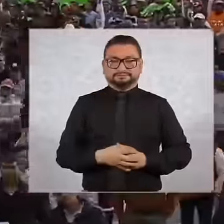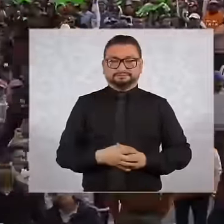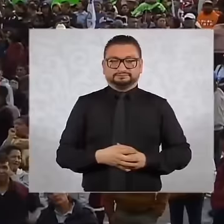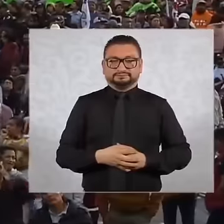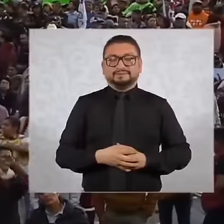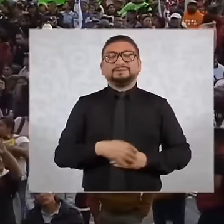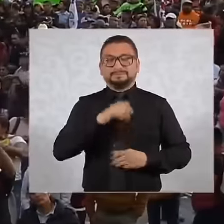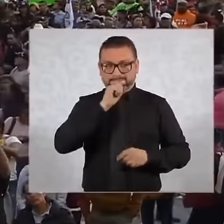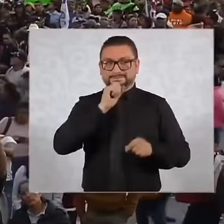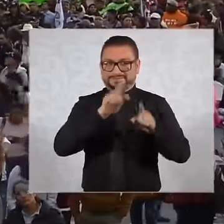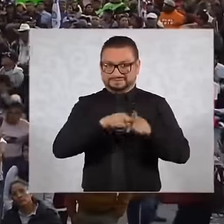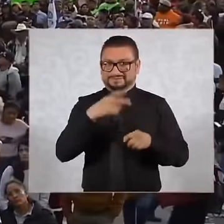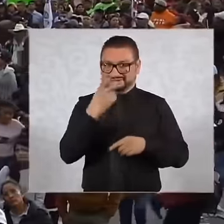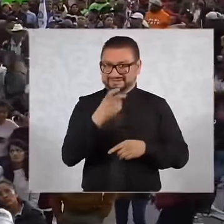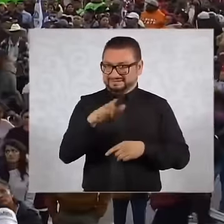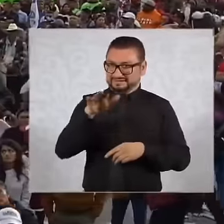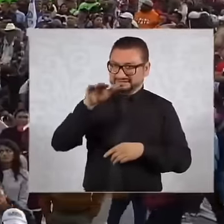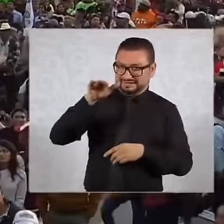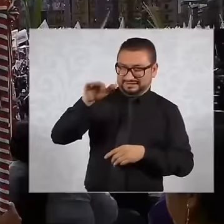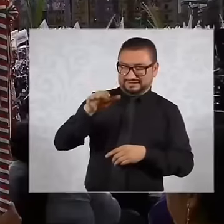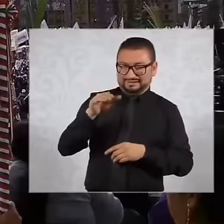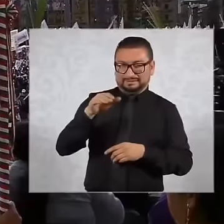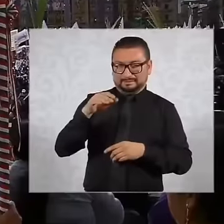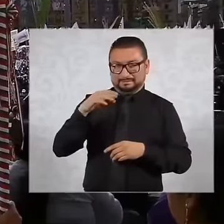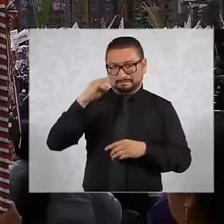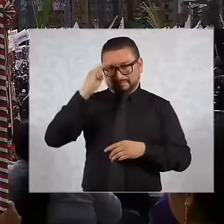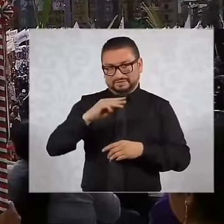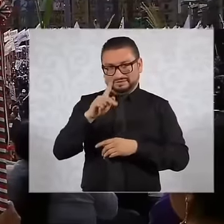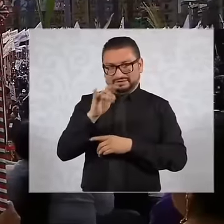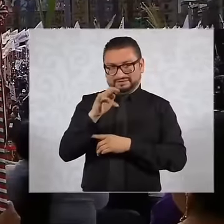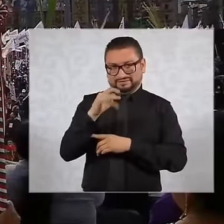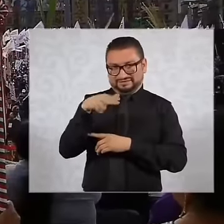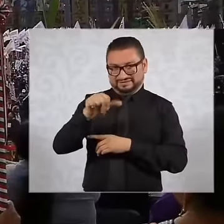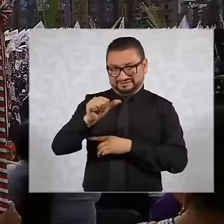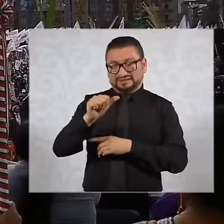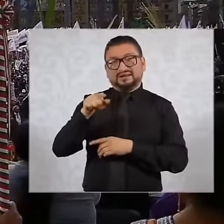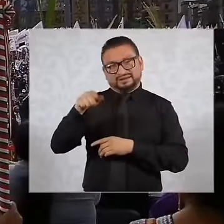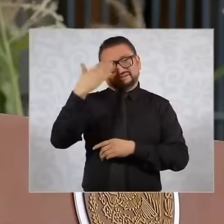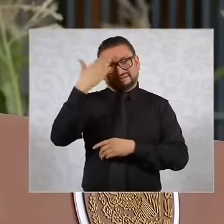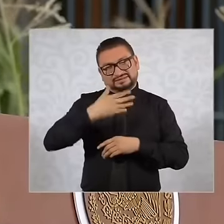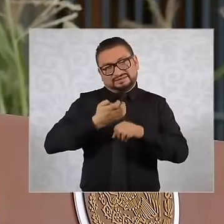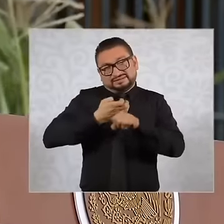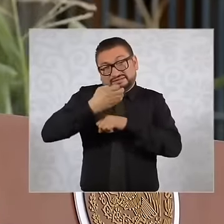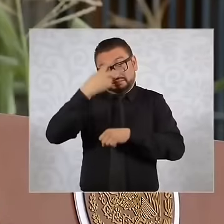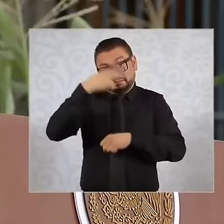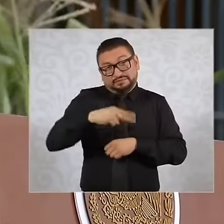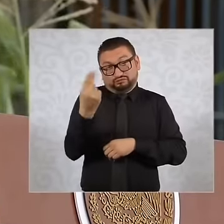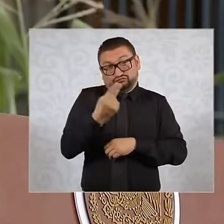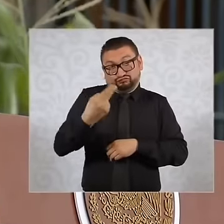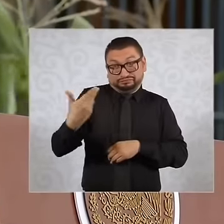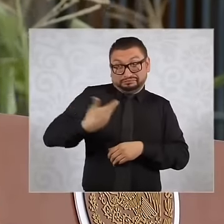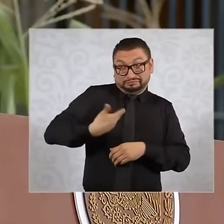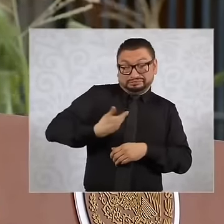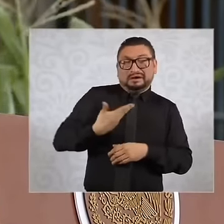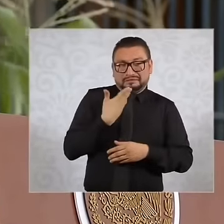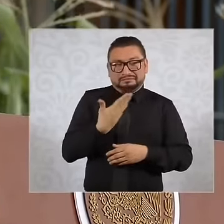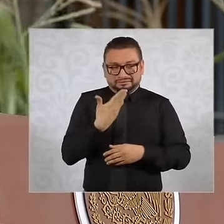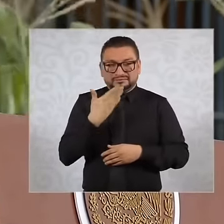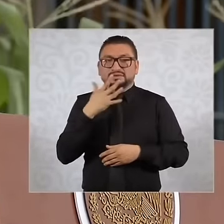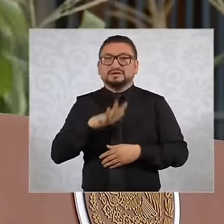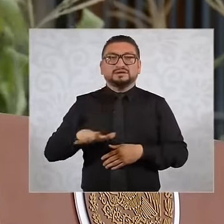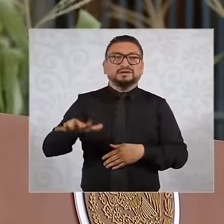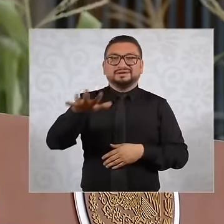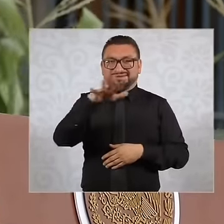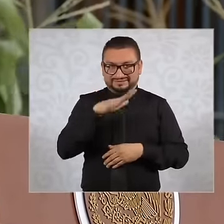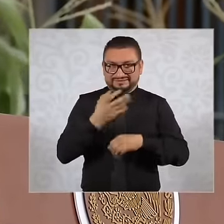Este también va para la maestra Delfina. Es que nos pidieron mucho en el Estado de México. En la zona